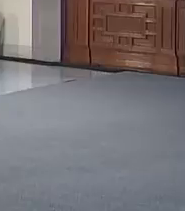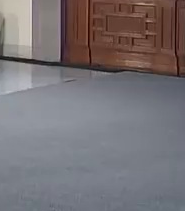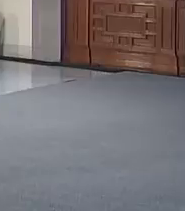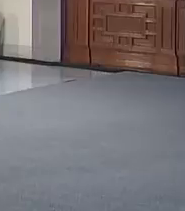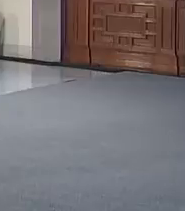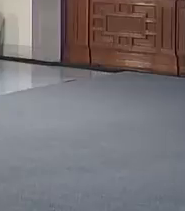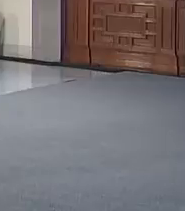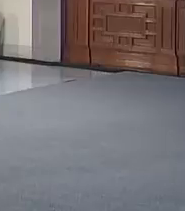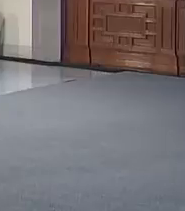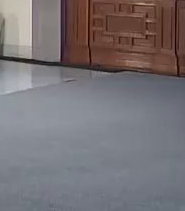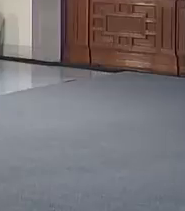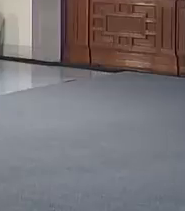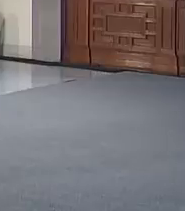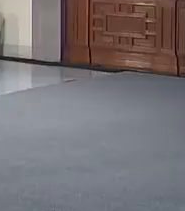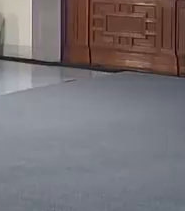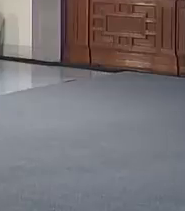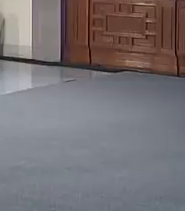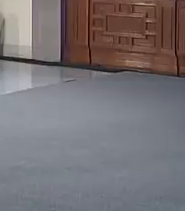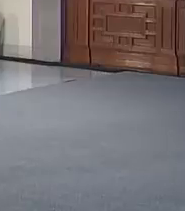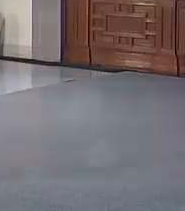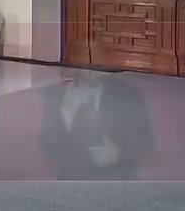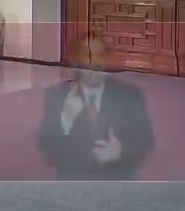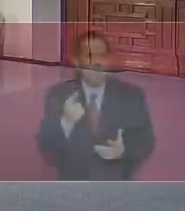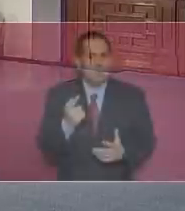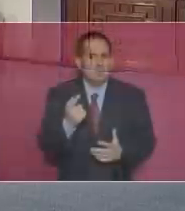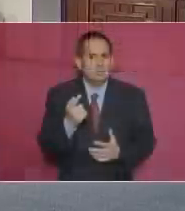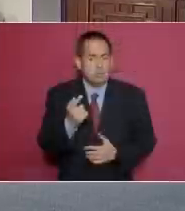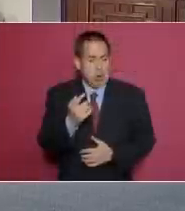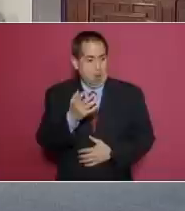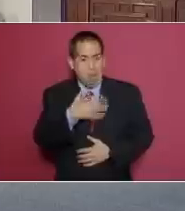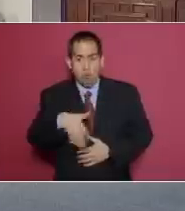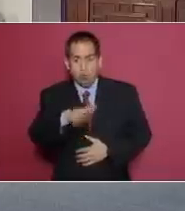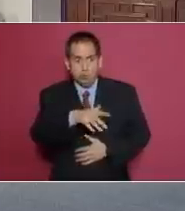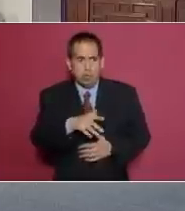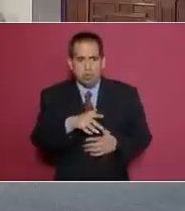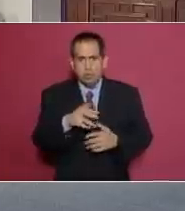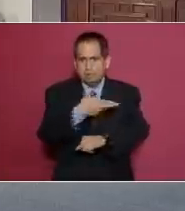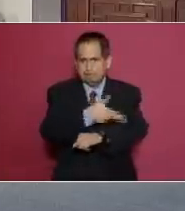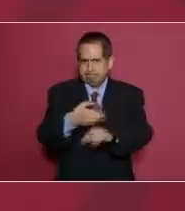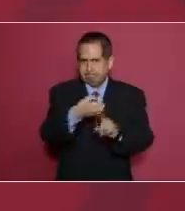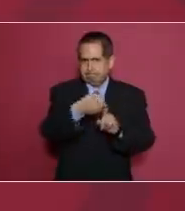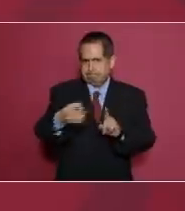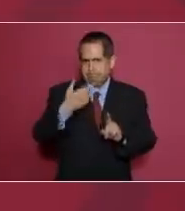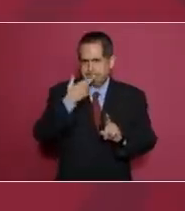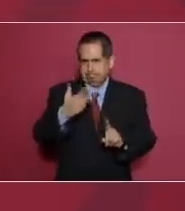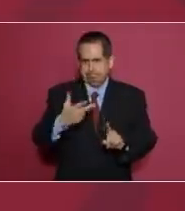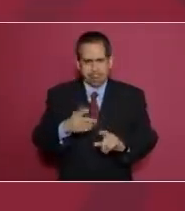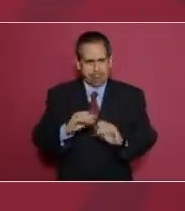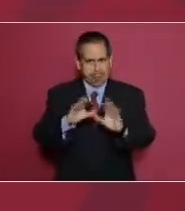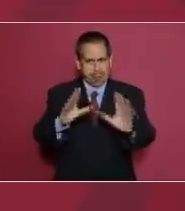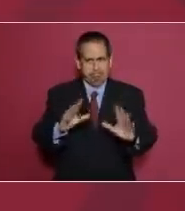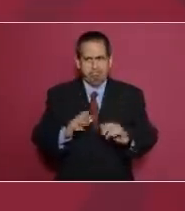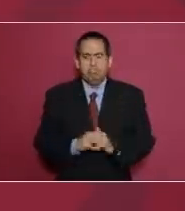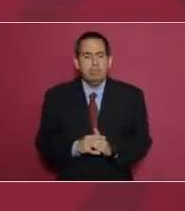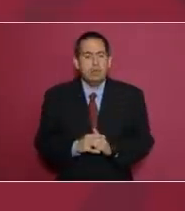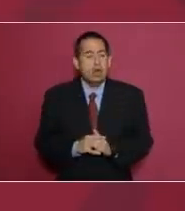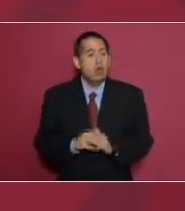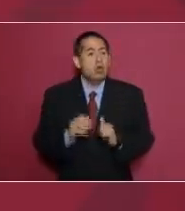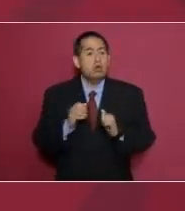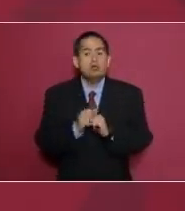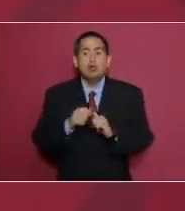¿por qué no buscar la regularización? Estoy hablando con